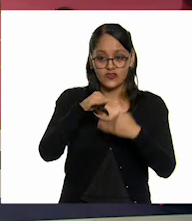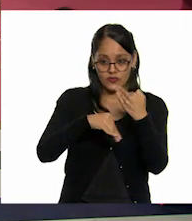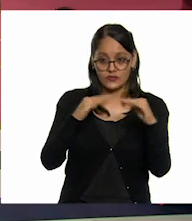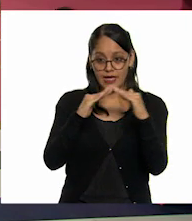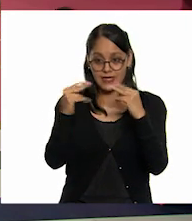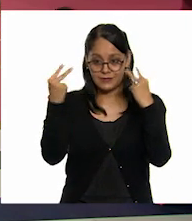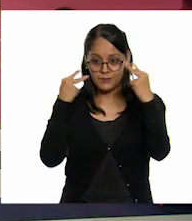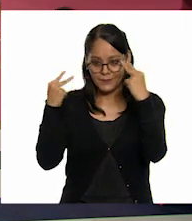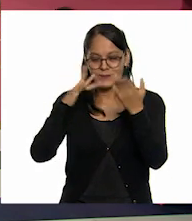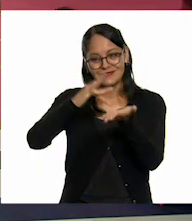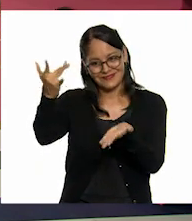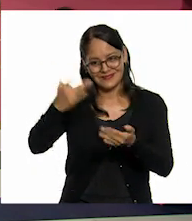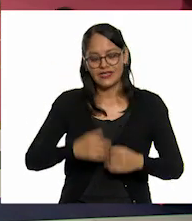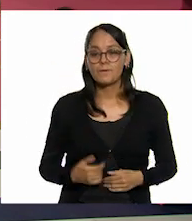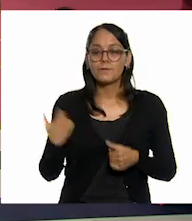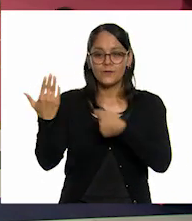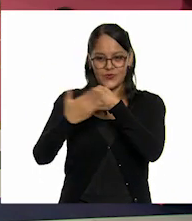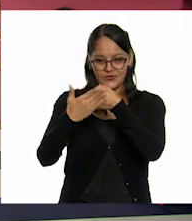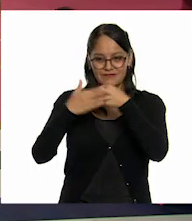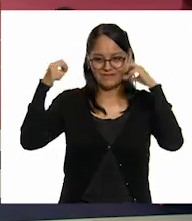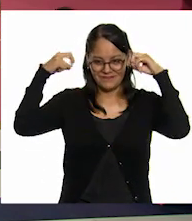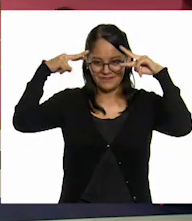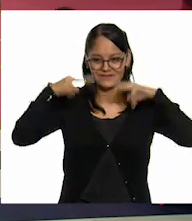ven en casa. Hasta la próxima.